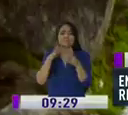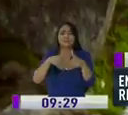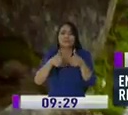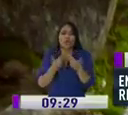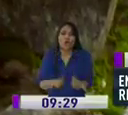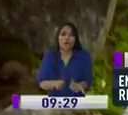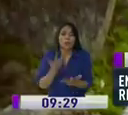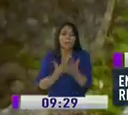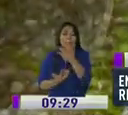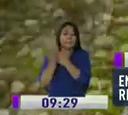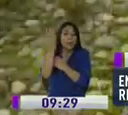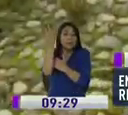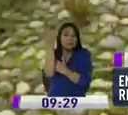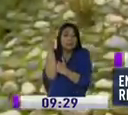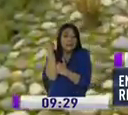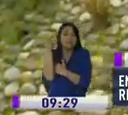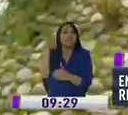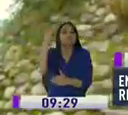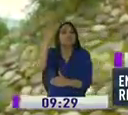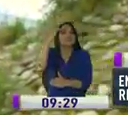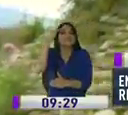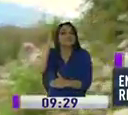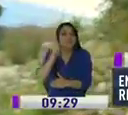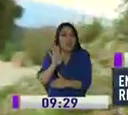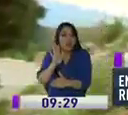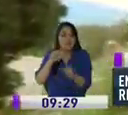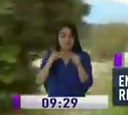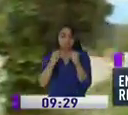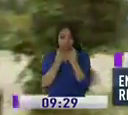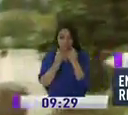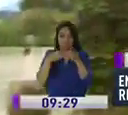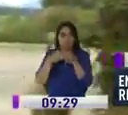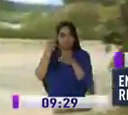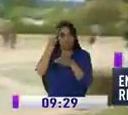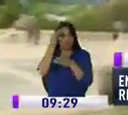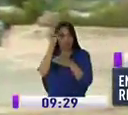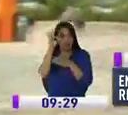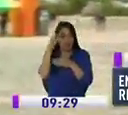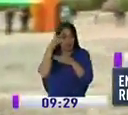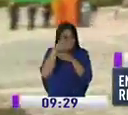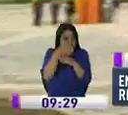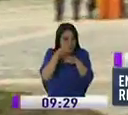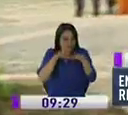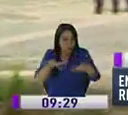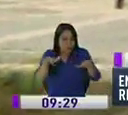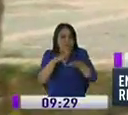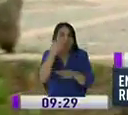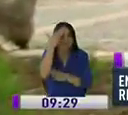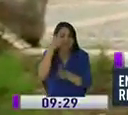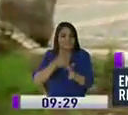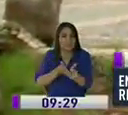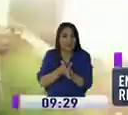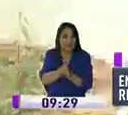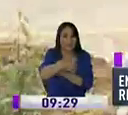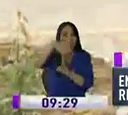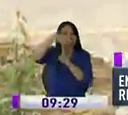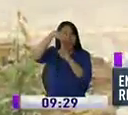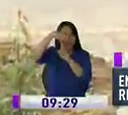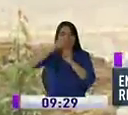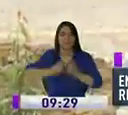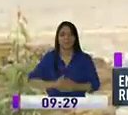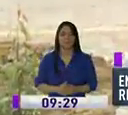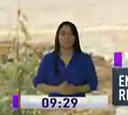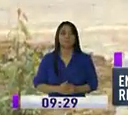nuestros antepasados sabían antes que la misión geodésica francesa, y aquí estaba la mitad del mundo.